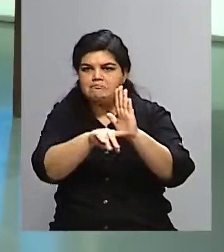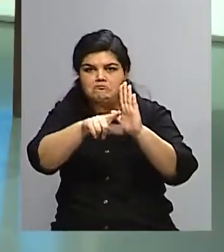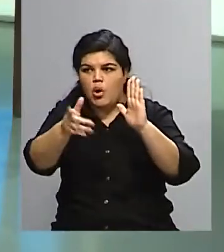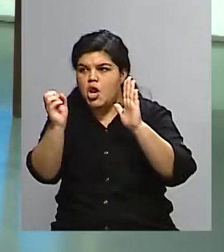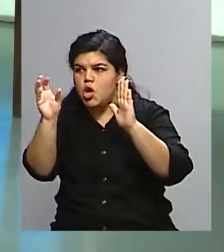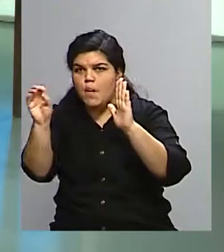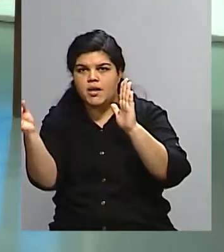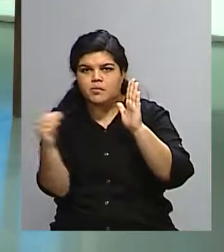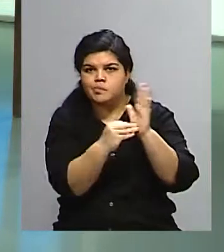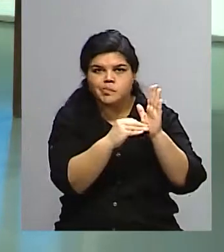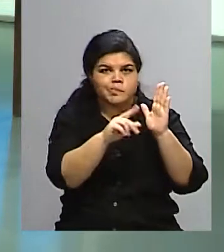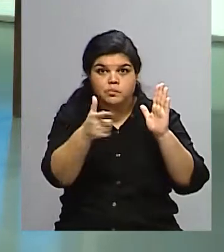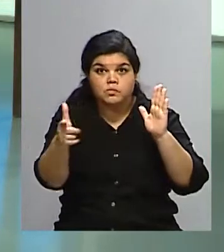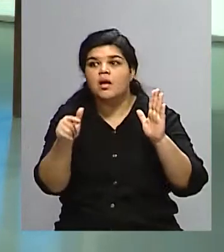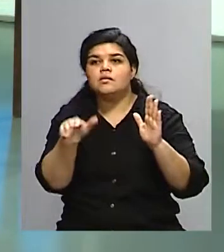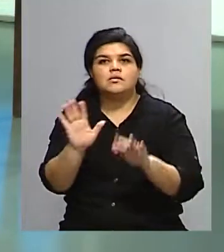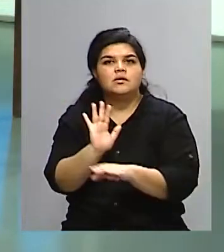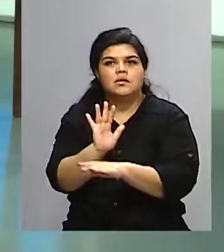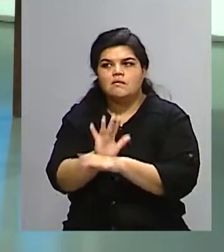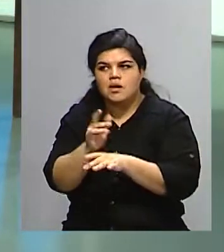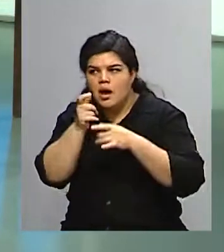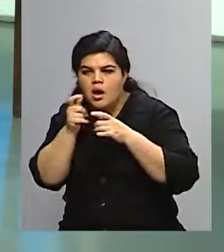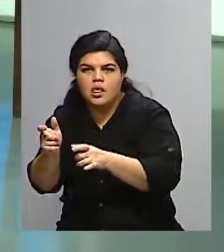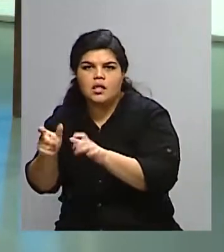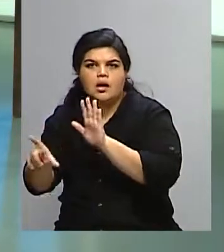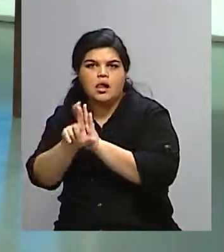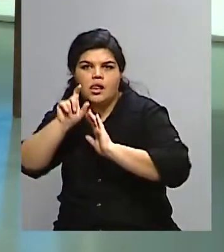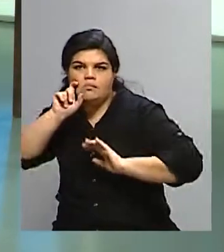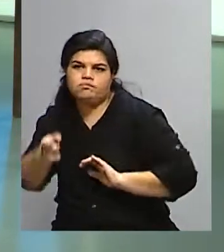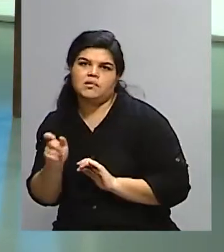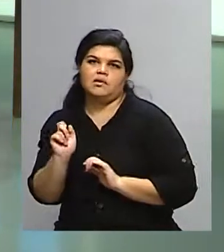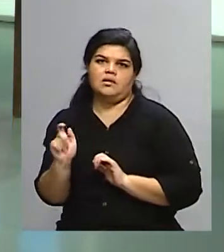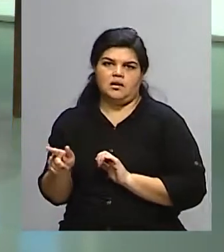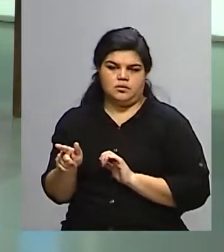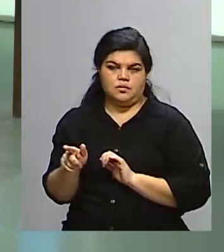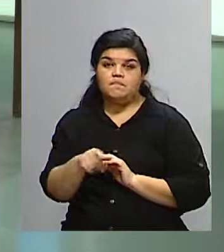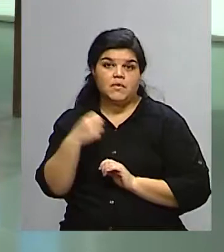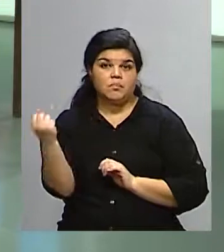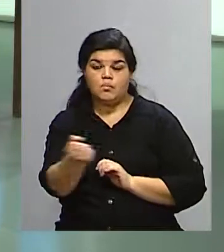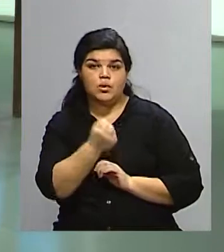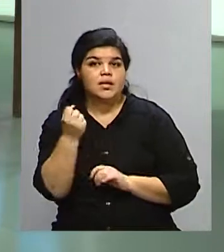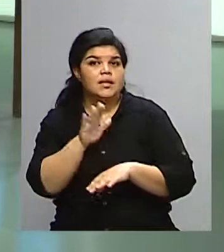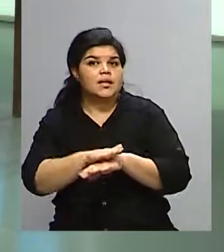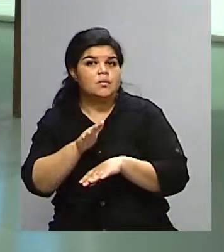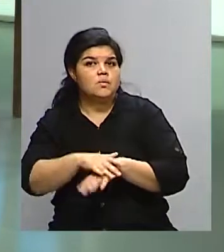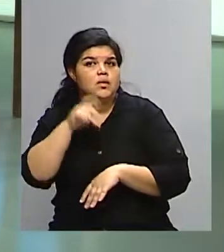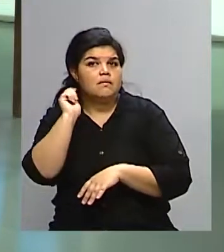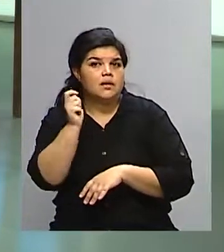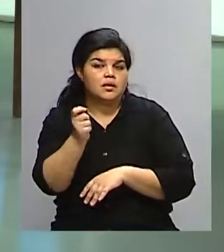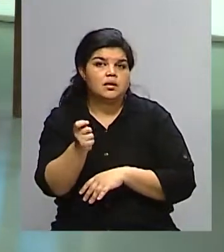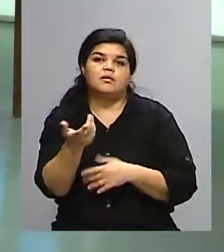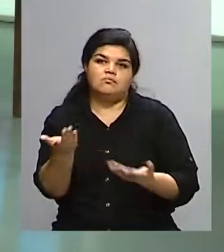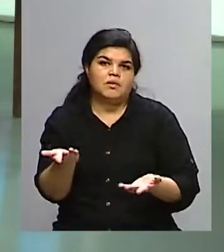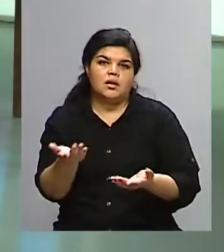autorizadas a funcionar. Entonces, bueno, la supervisión, el control y la atención de la persona mayor queda sujeta a la arbitrariedad de